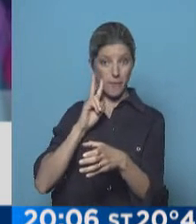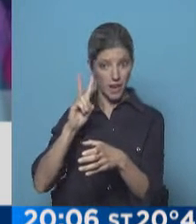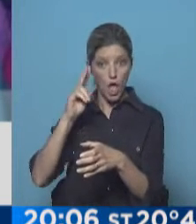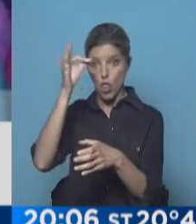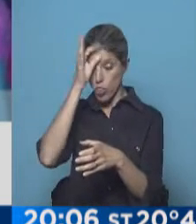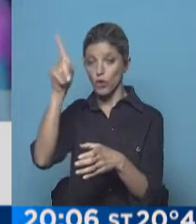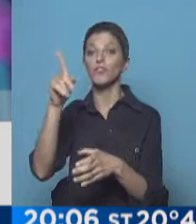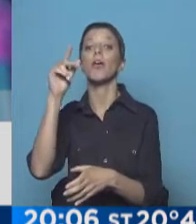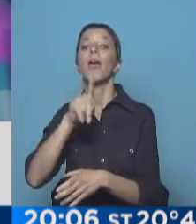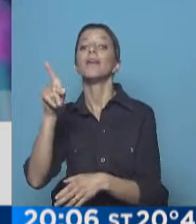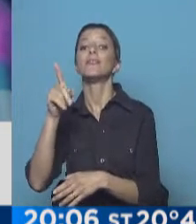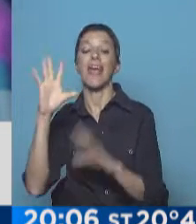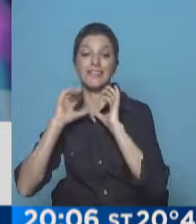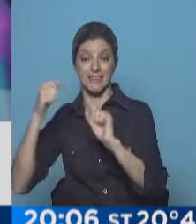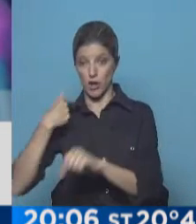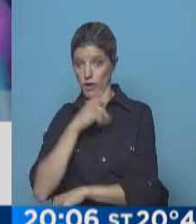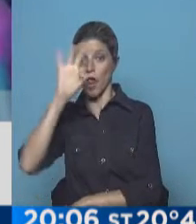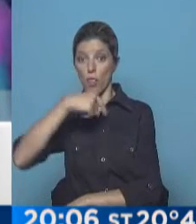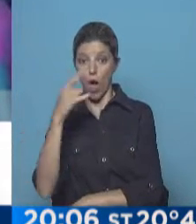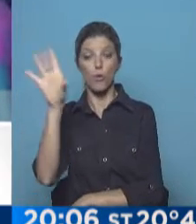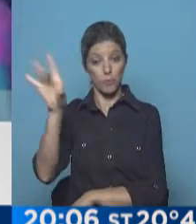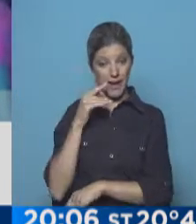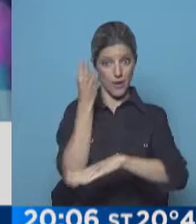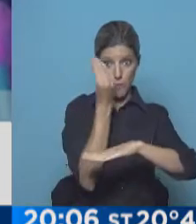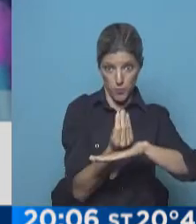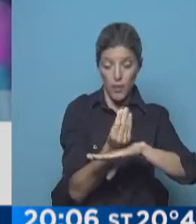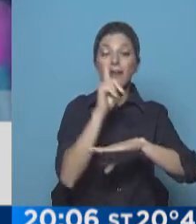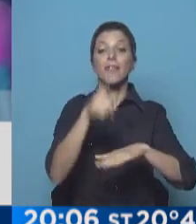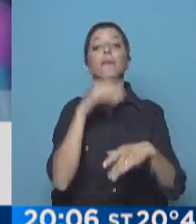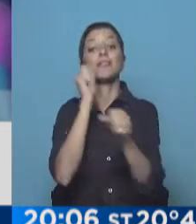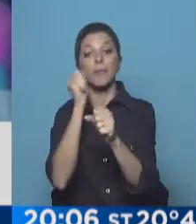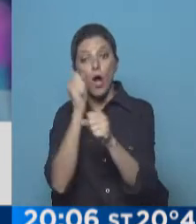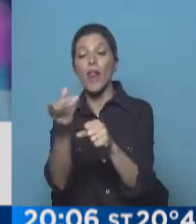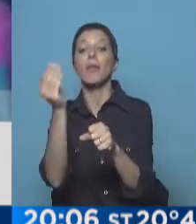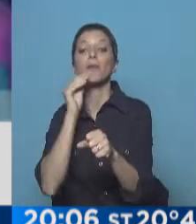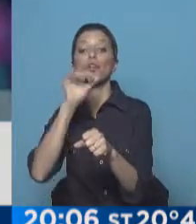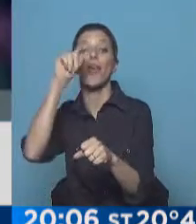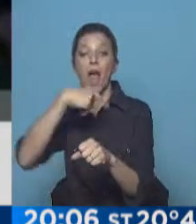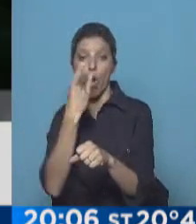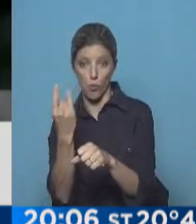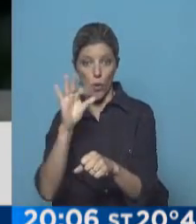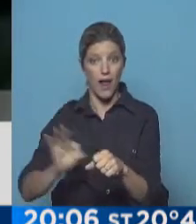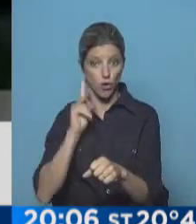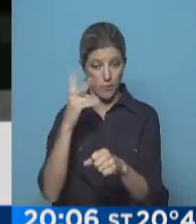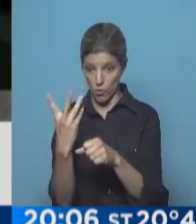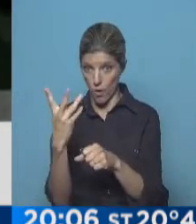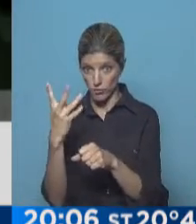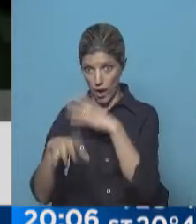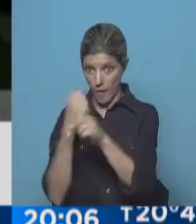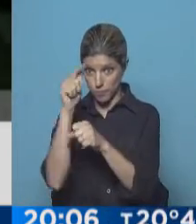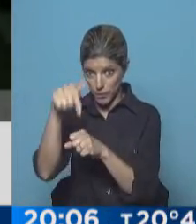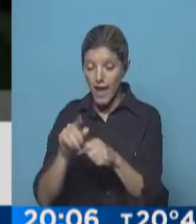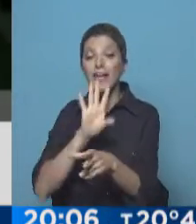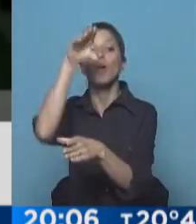la ONU, Ban Ki-moon. También trabajó en el Programa Mundial de Alimentos de la ONU desde el año 2004, cuando ingresó a